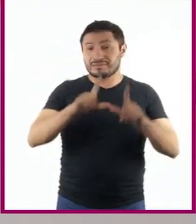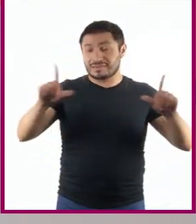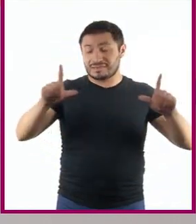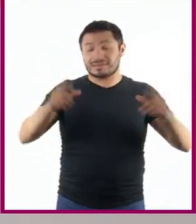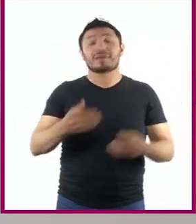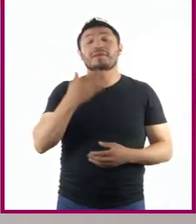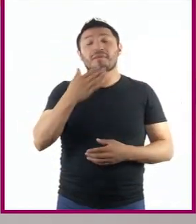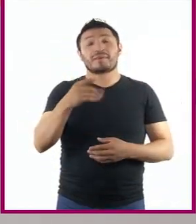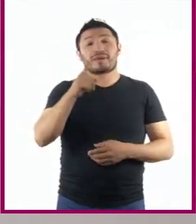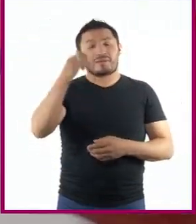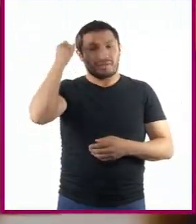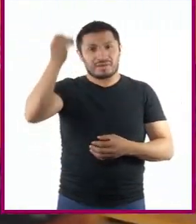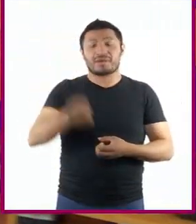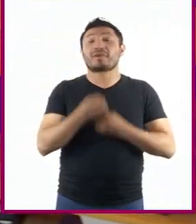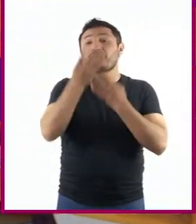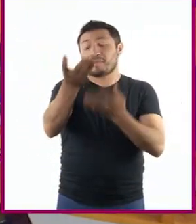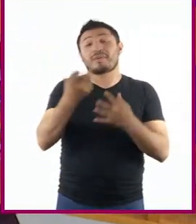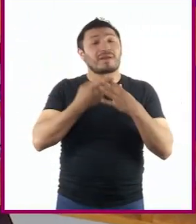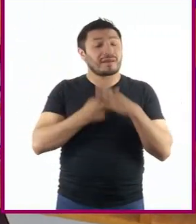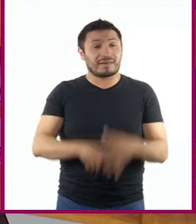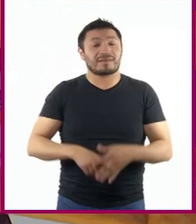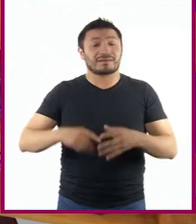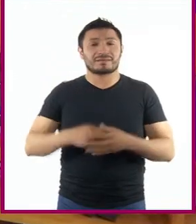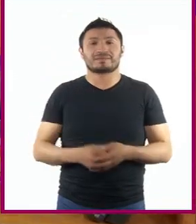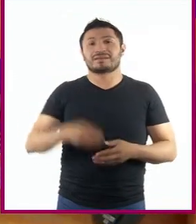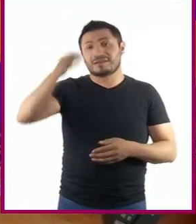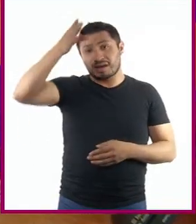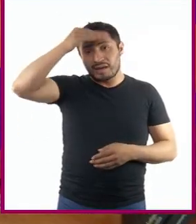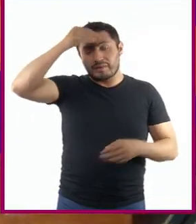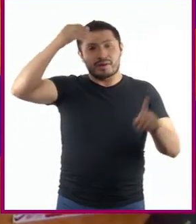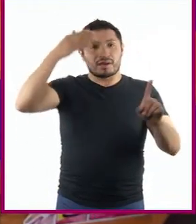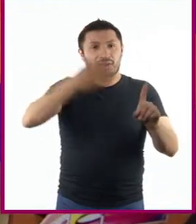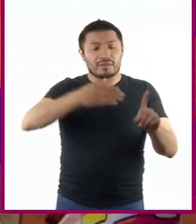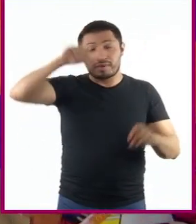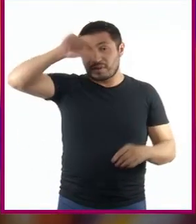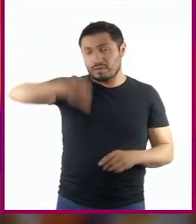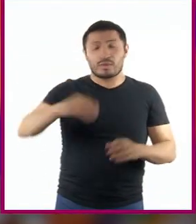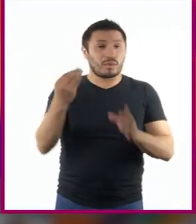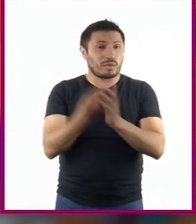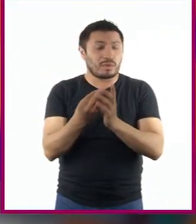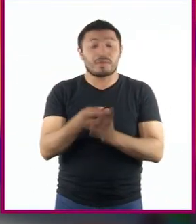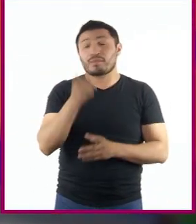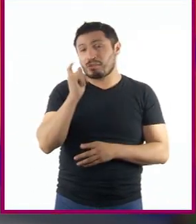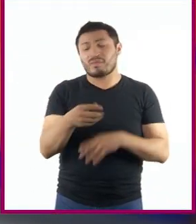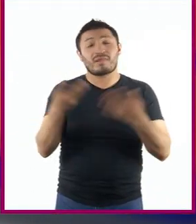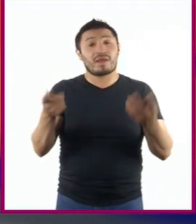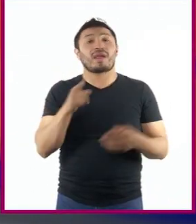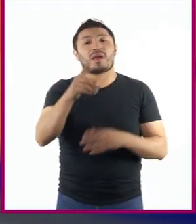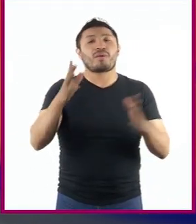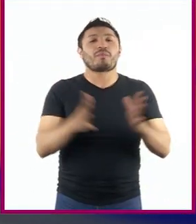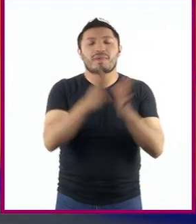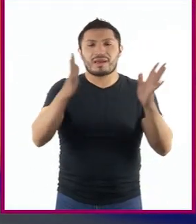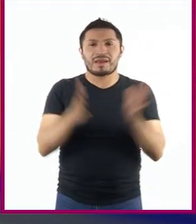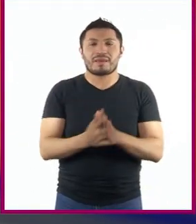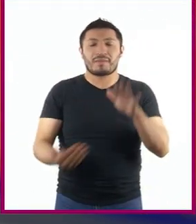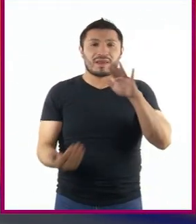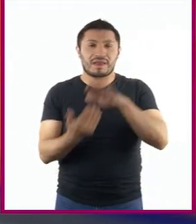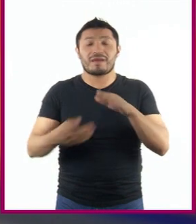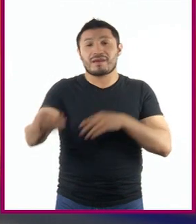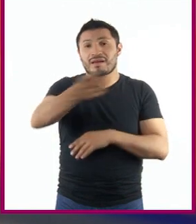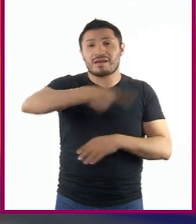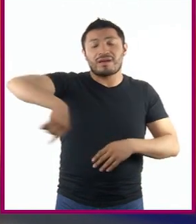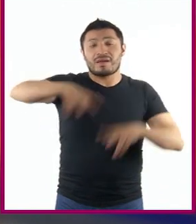bien. Iniciemos. El aprendizaje esperado de esta sesión es: participa en una mesa redonda sobre un